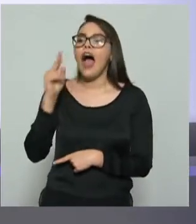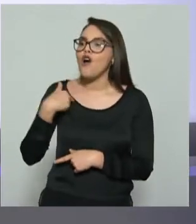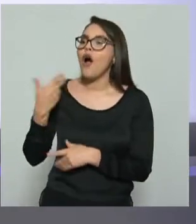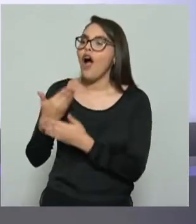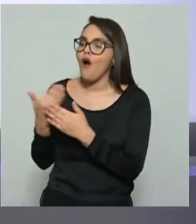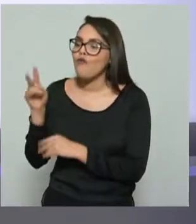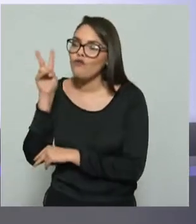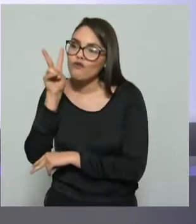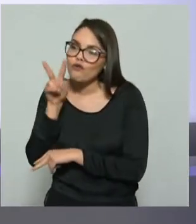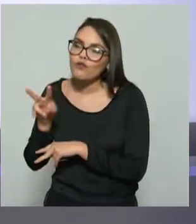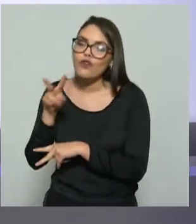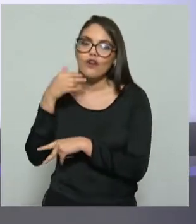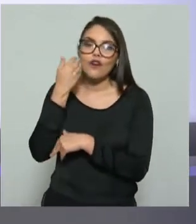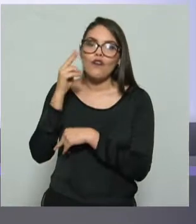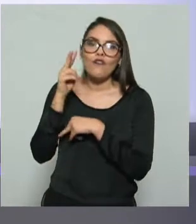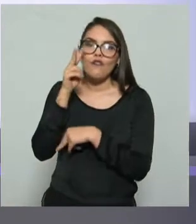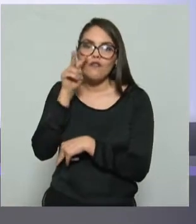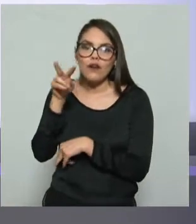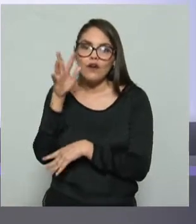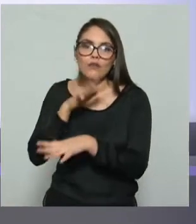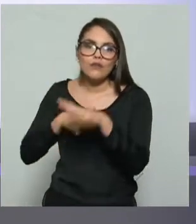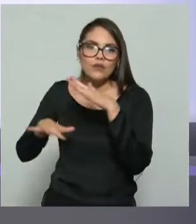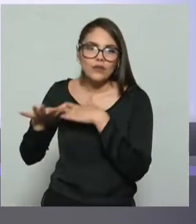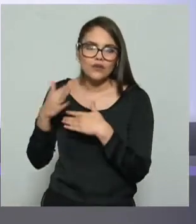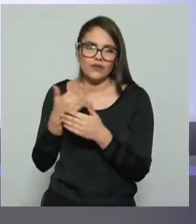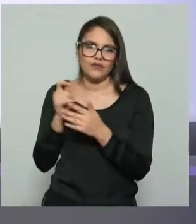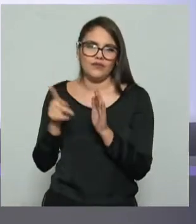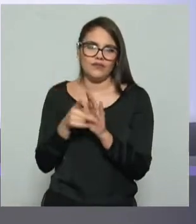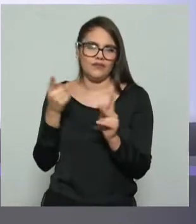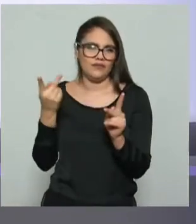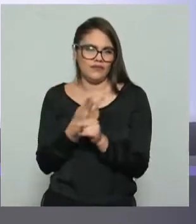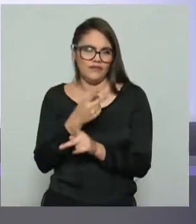obviamente la búsqueda motiva más la comisión del delito.